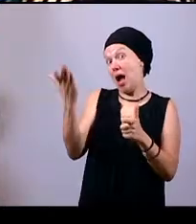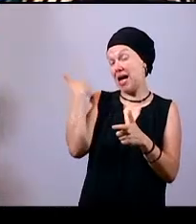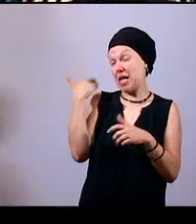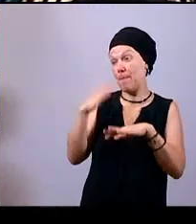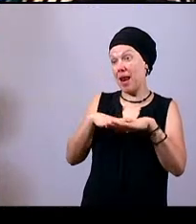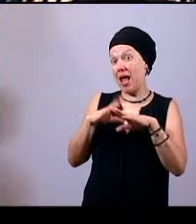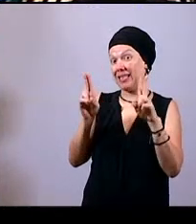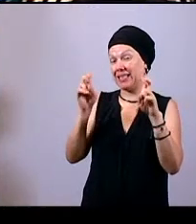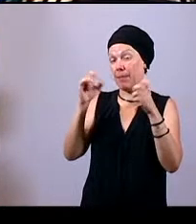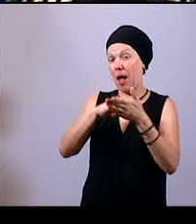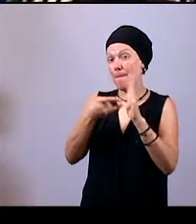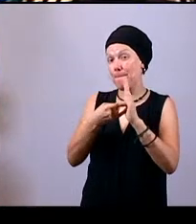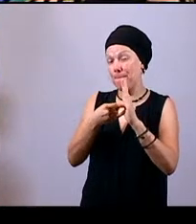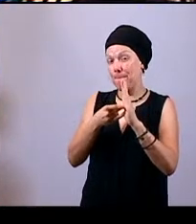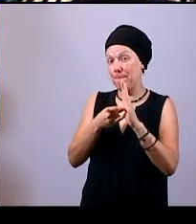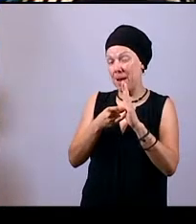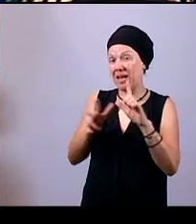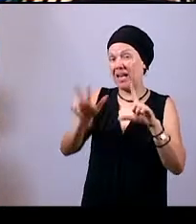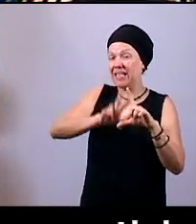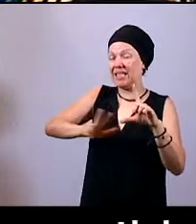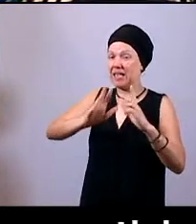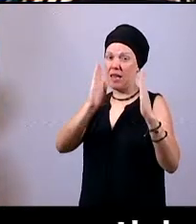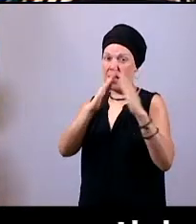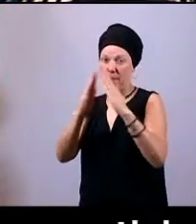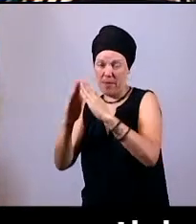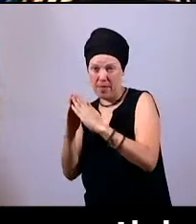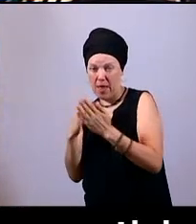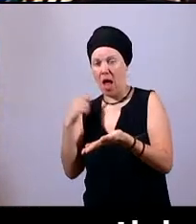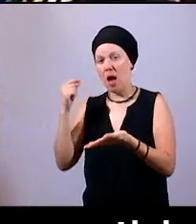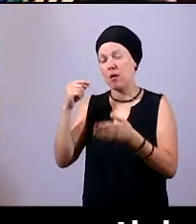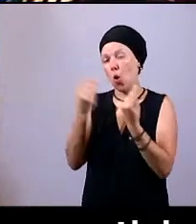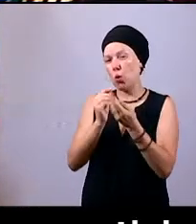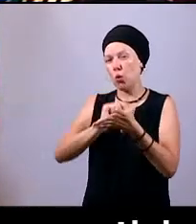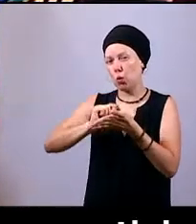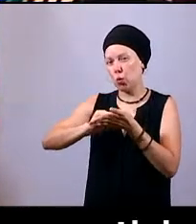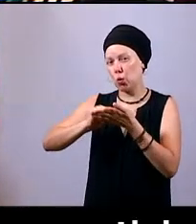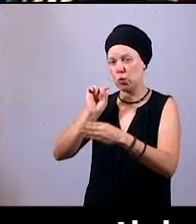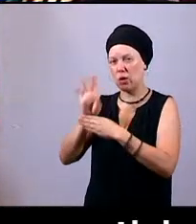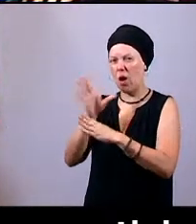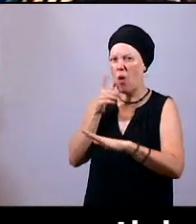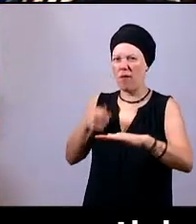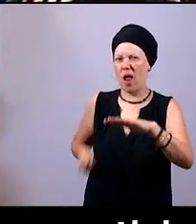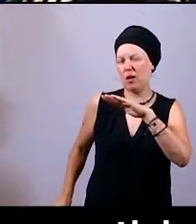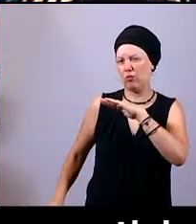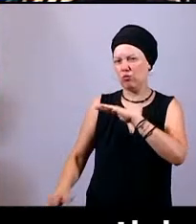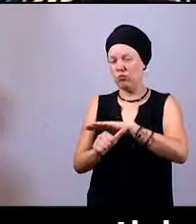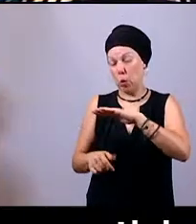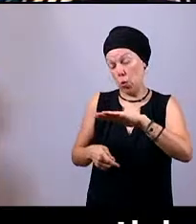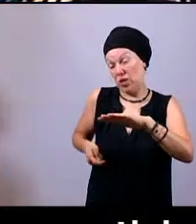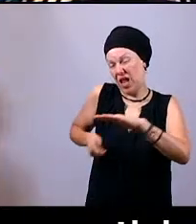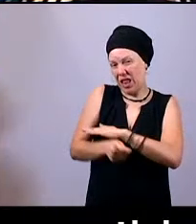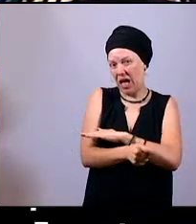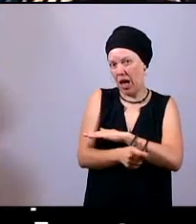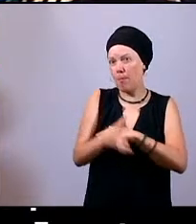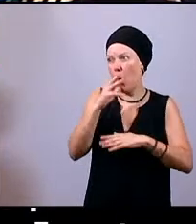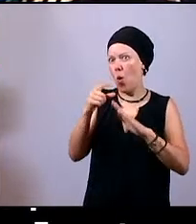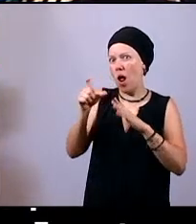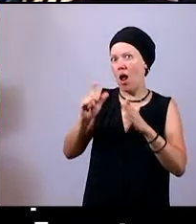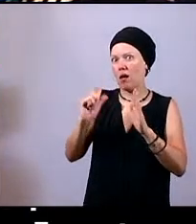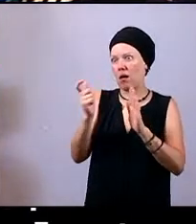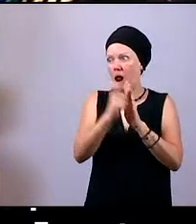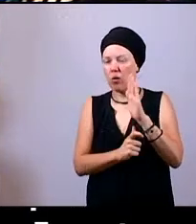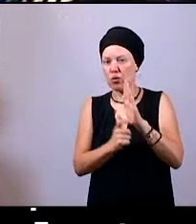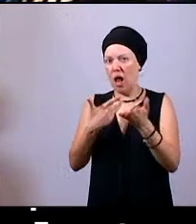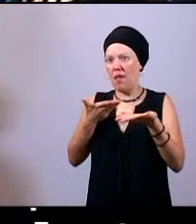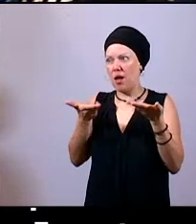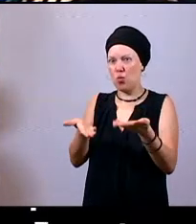hablar del Plan Estatal de Vivienda. La Junta, llamando una nota, dijo que era un chantaje, puesto que se incluían cláusulas de ayudas